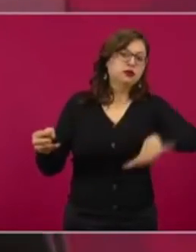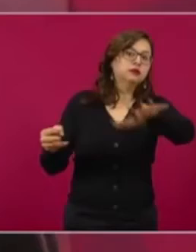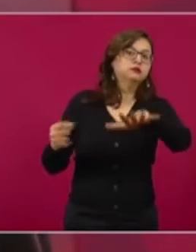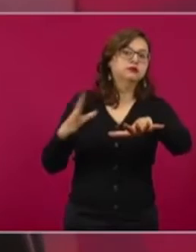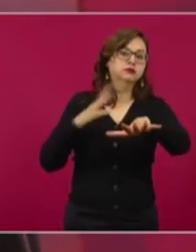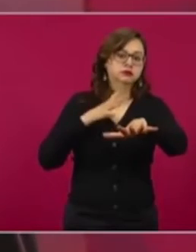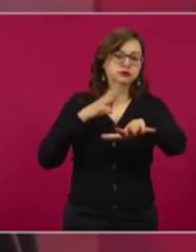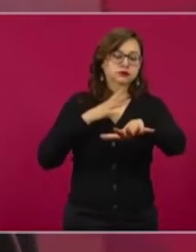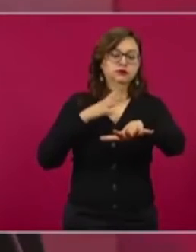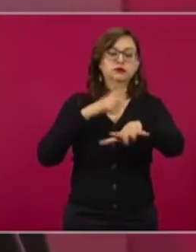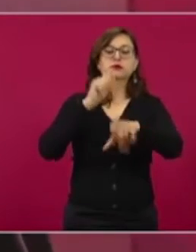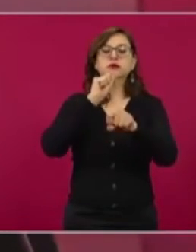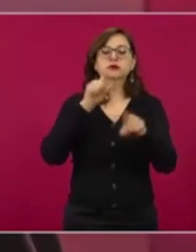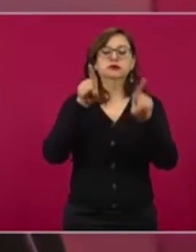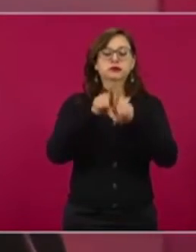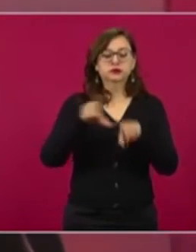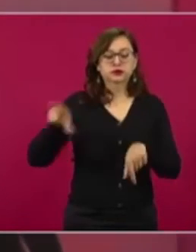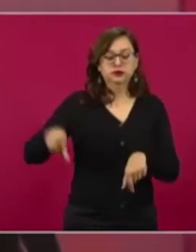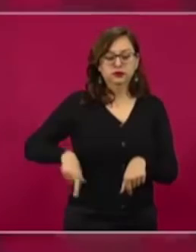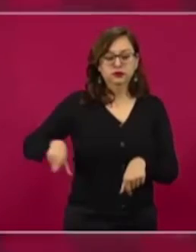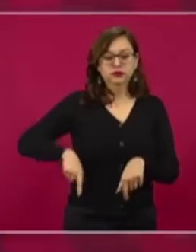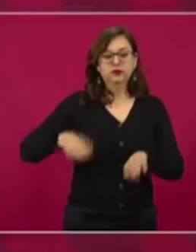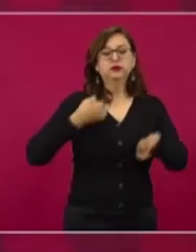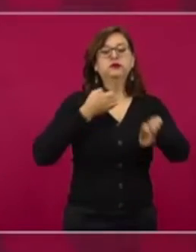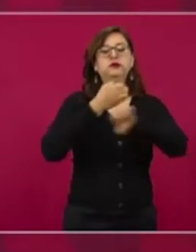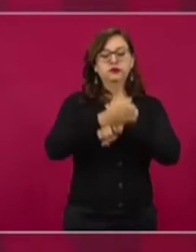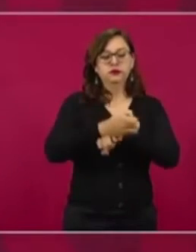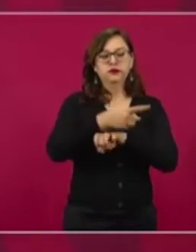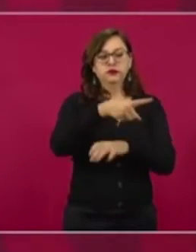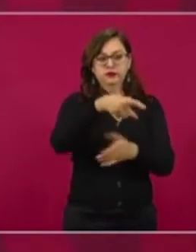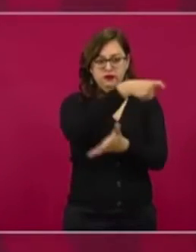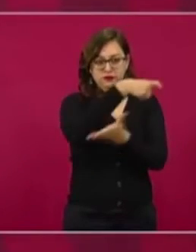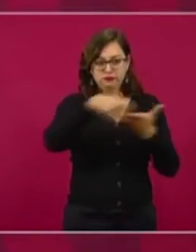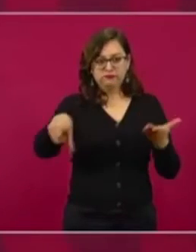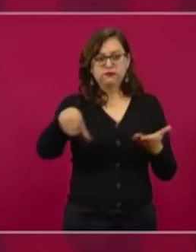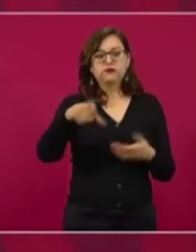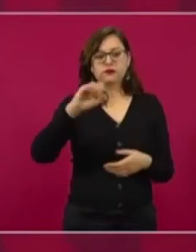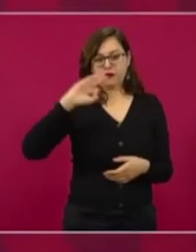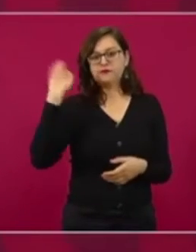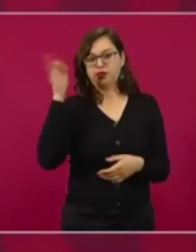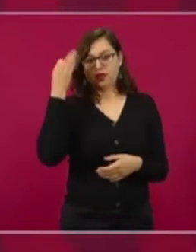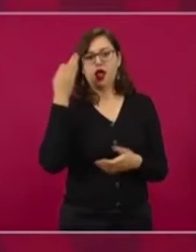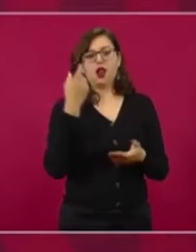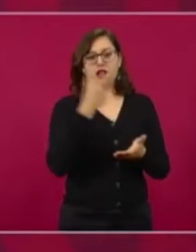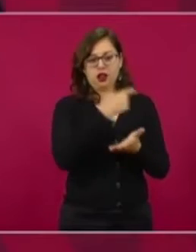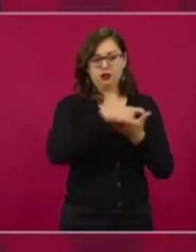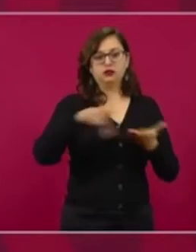terrenos del gobierno del estado que se van a adquirir, la federación los va a adquirir,